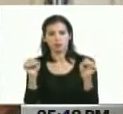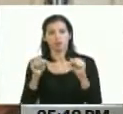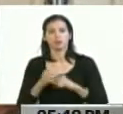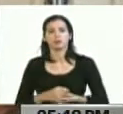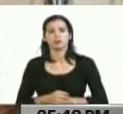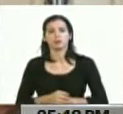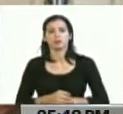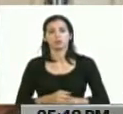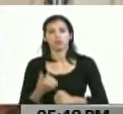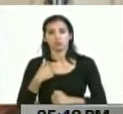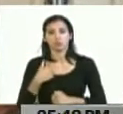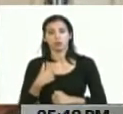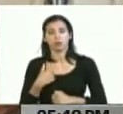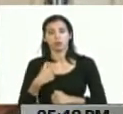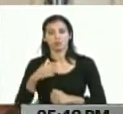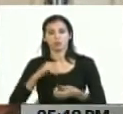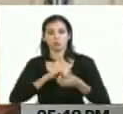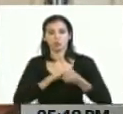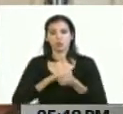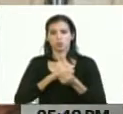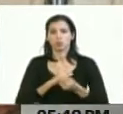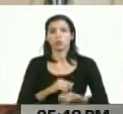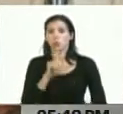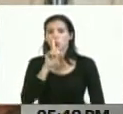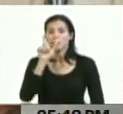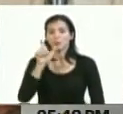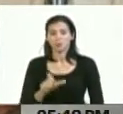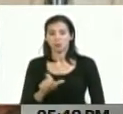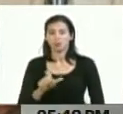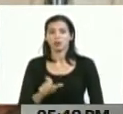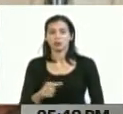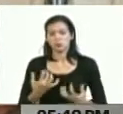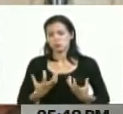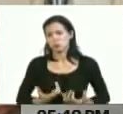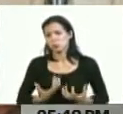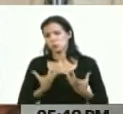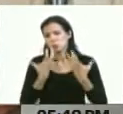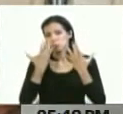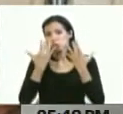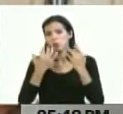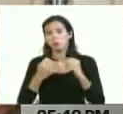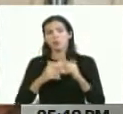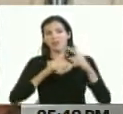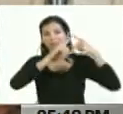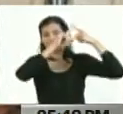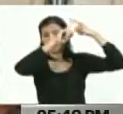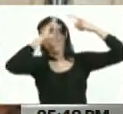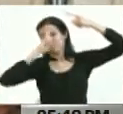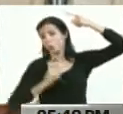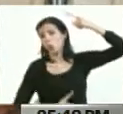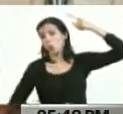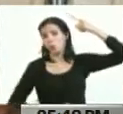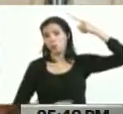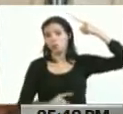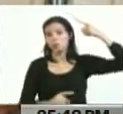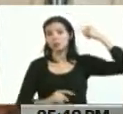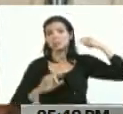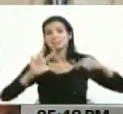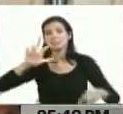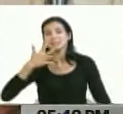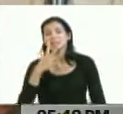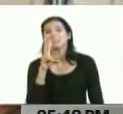estando en Trujillo, de que una persona había quedado gravemente herida por una descarga eléctrica con quemaduras de tercero y segundo